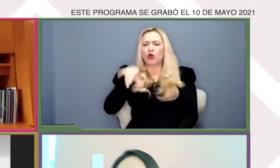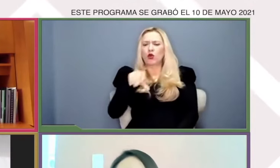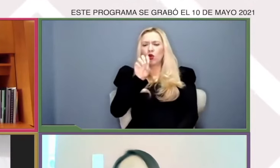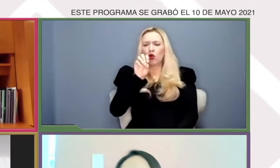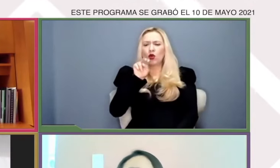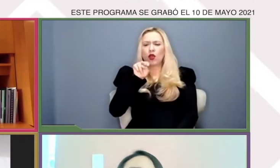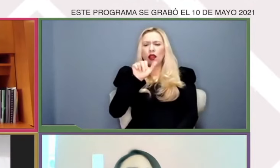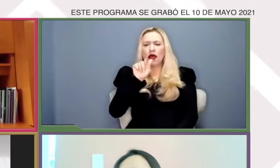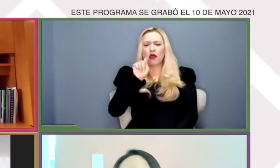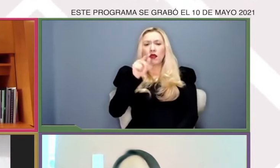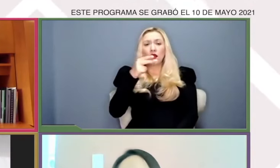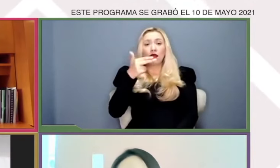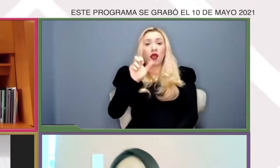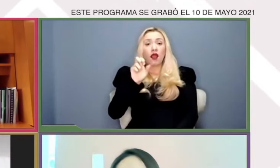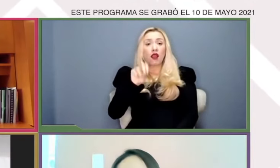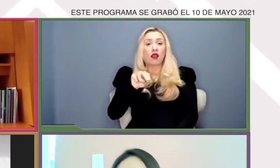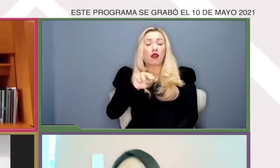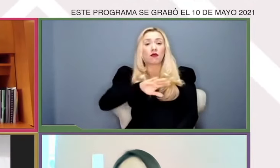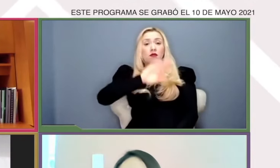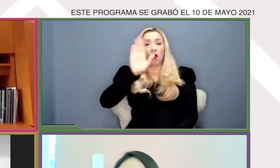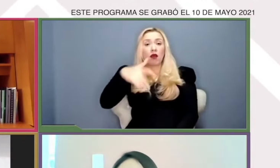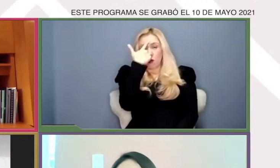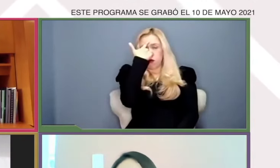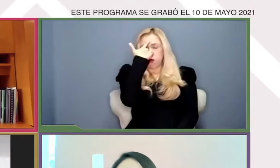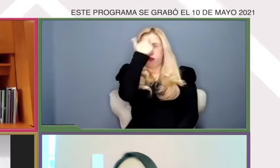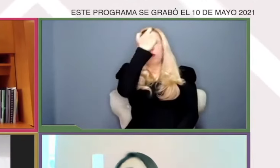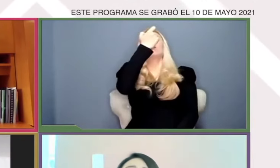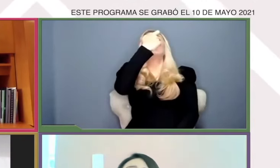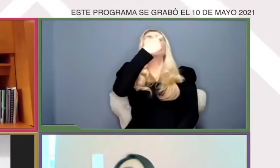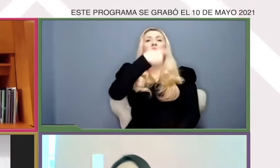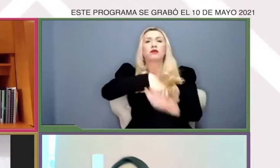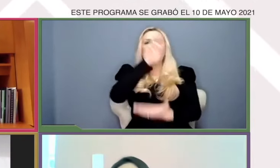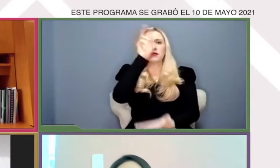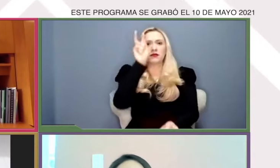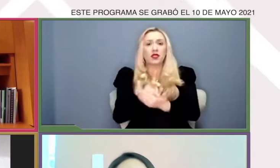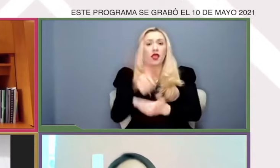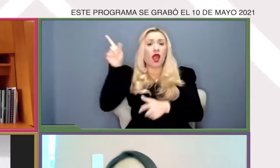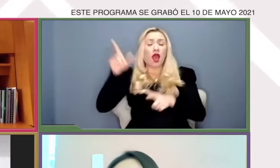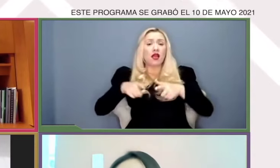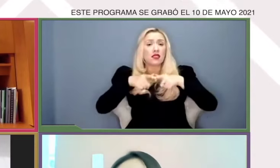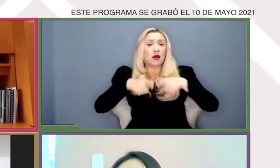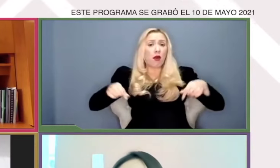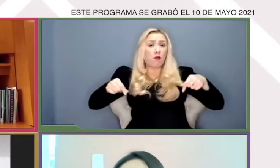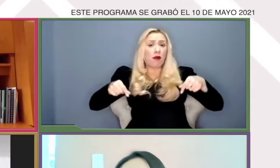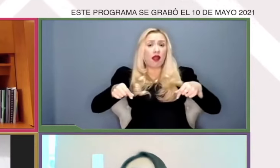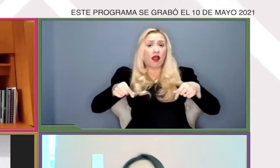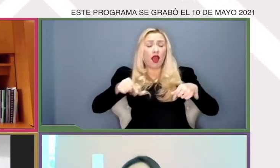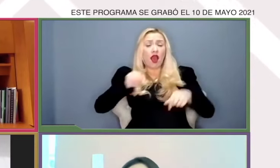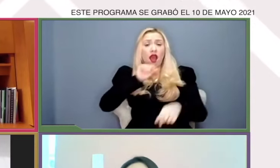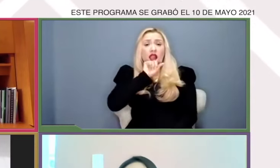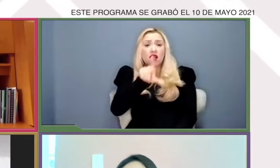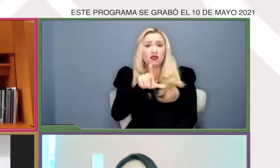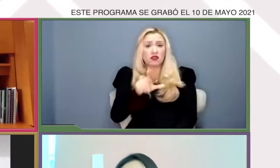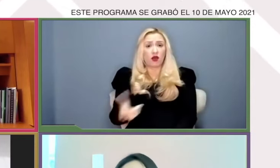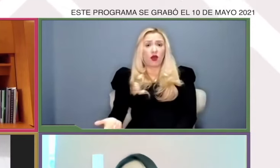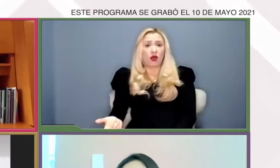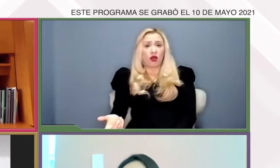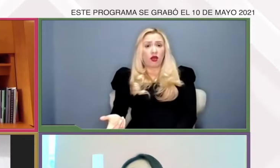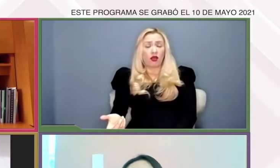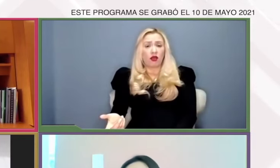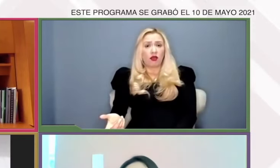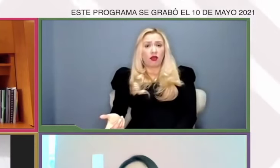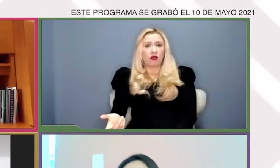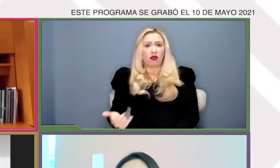fue asesinado con un tiro en la cabeza en Zapopan, Jalisco. Comenzamos a articular una respuesta entre